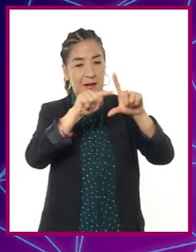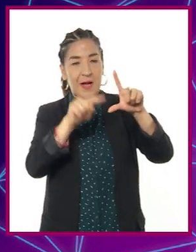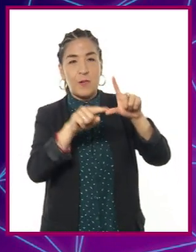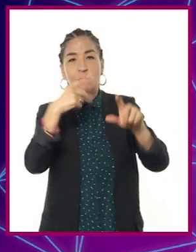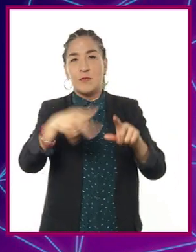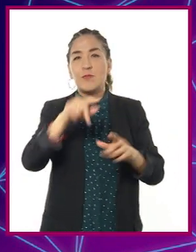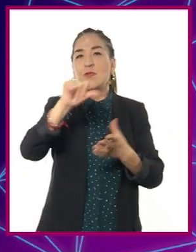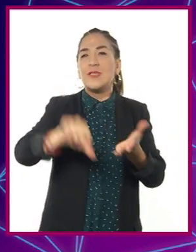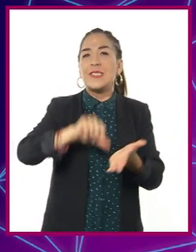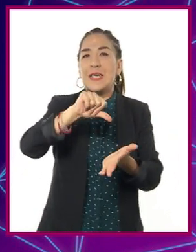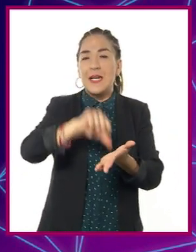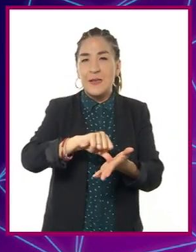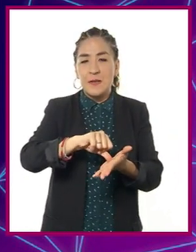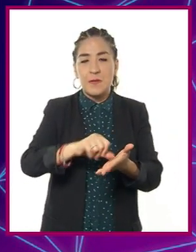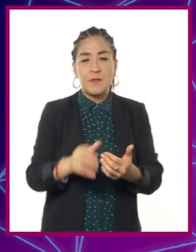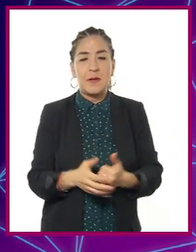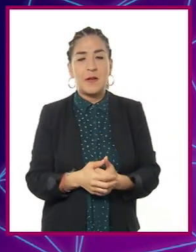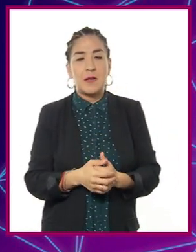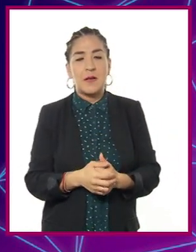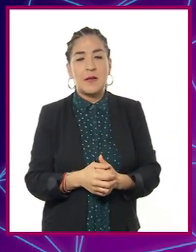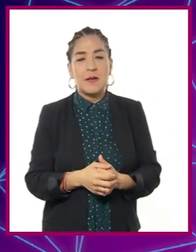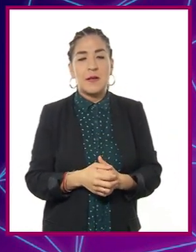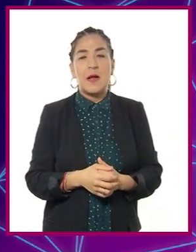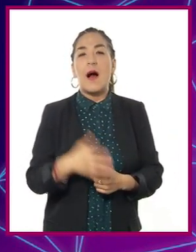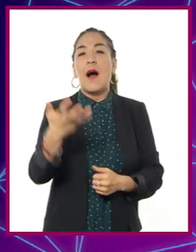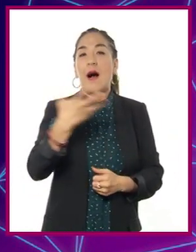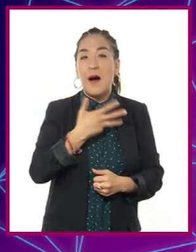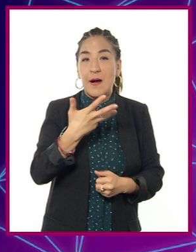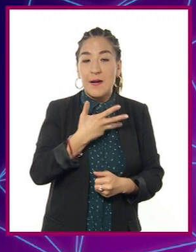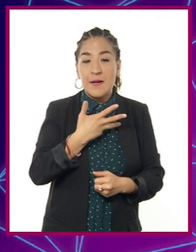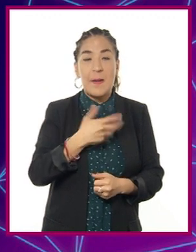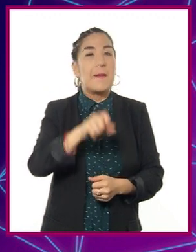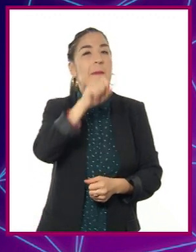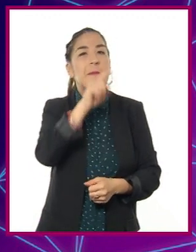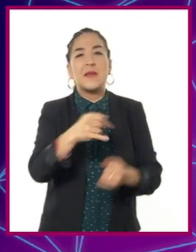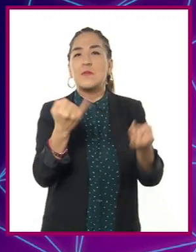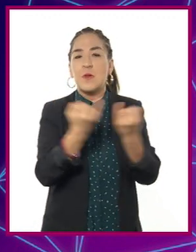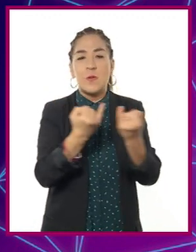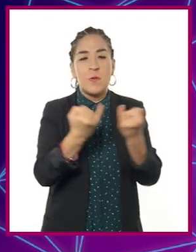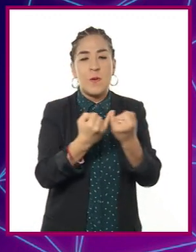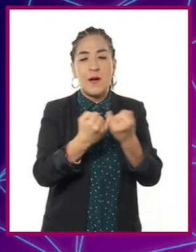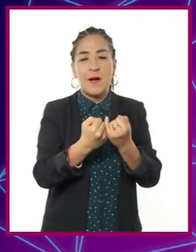central siempre y cuando tengan el mismo arco.